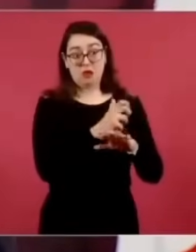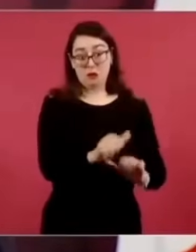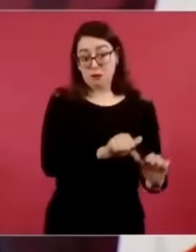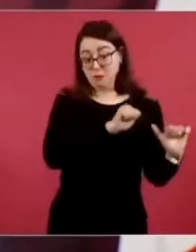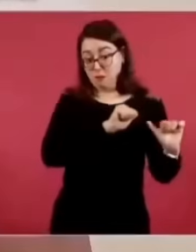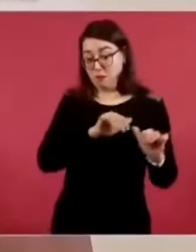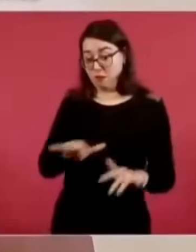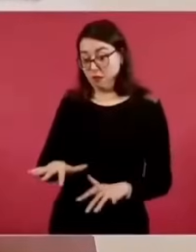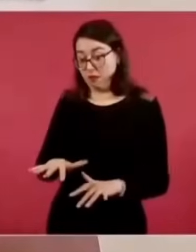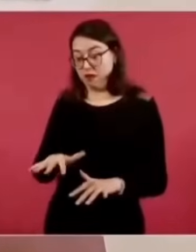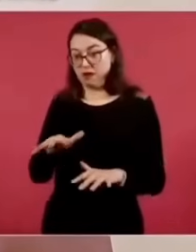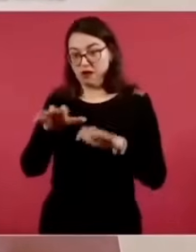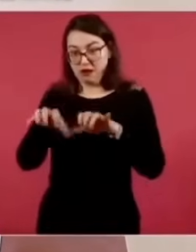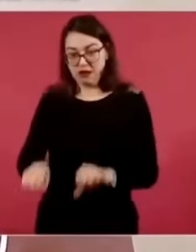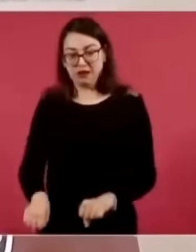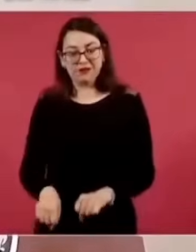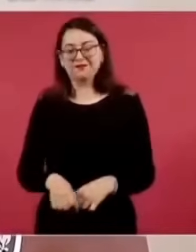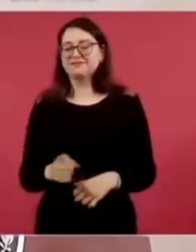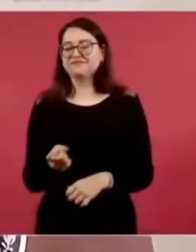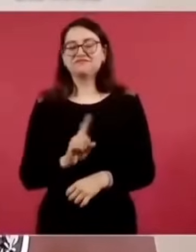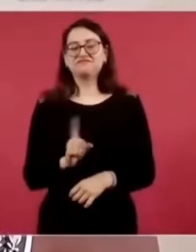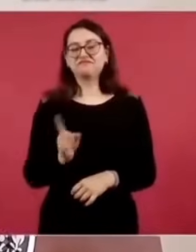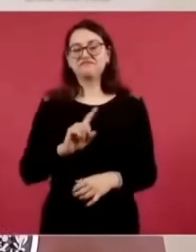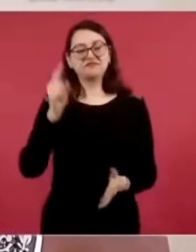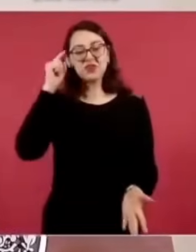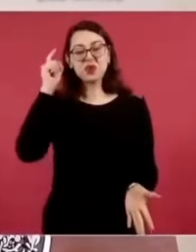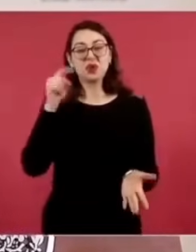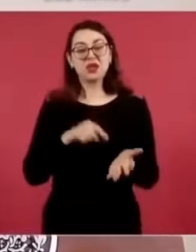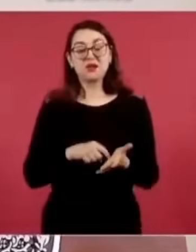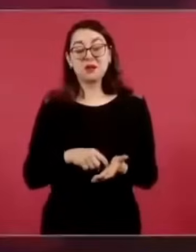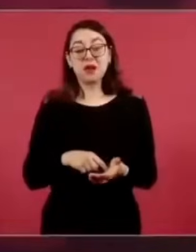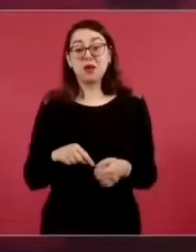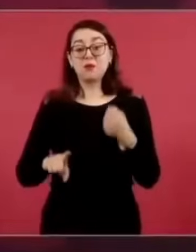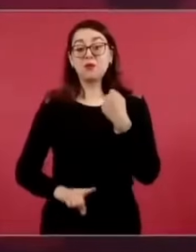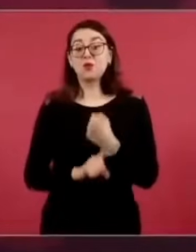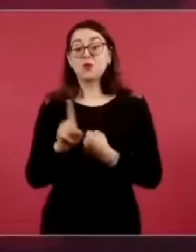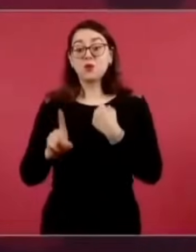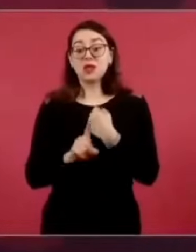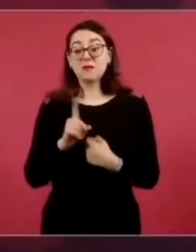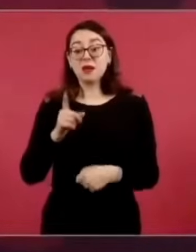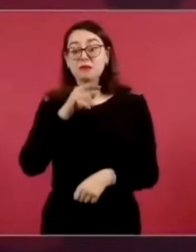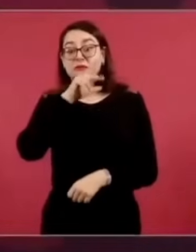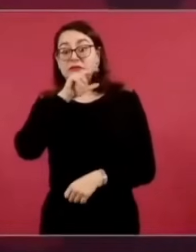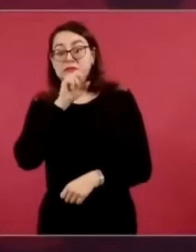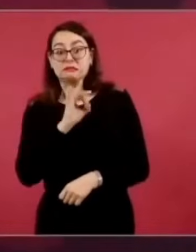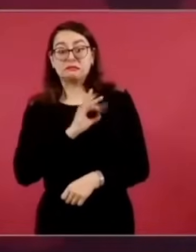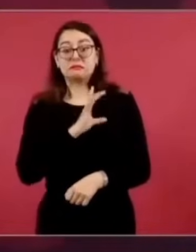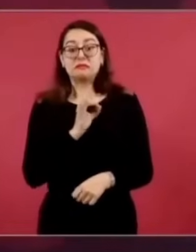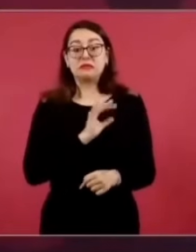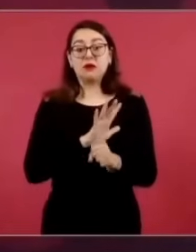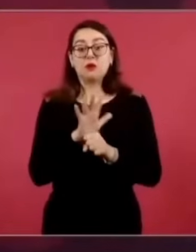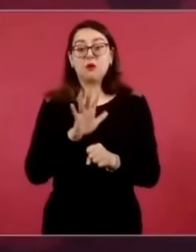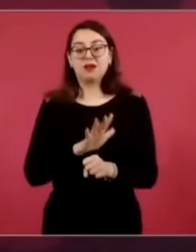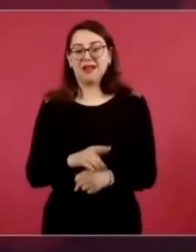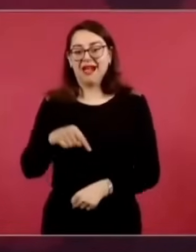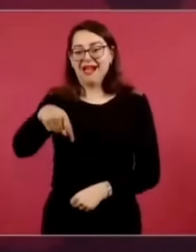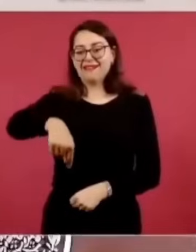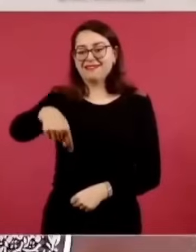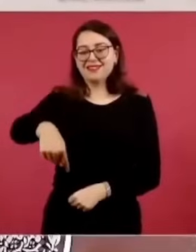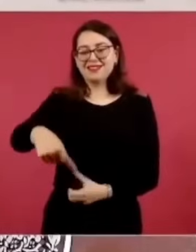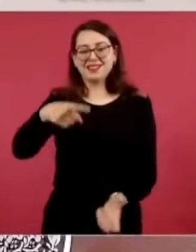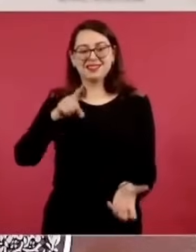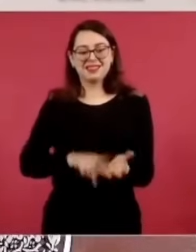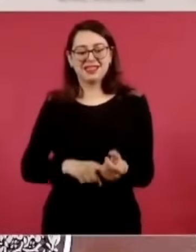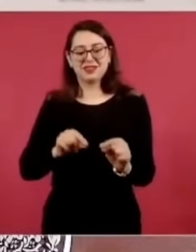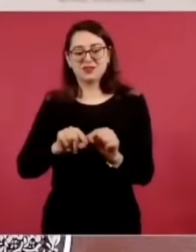yo creo que había preocupación interna. Sí, porque se podía desatar una